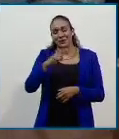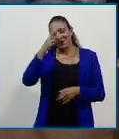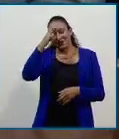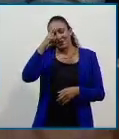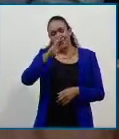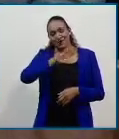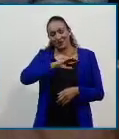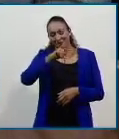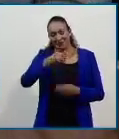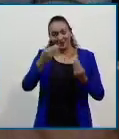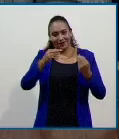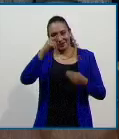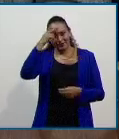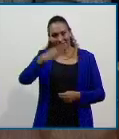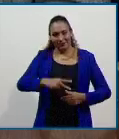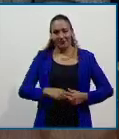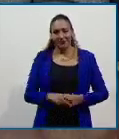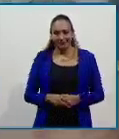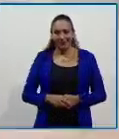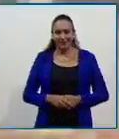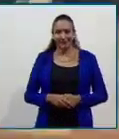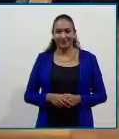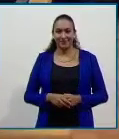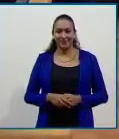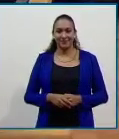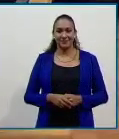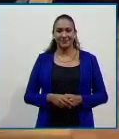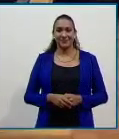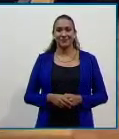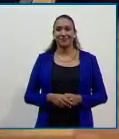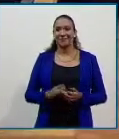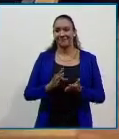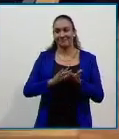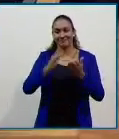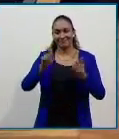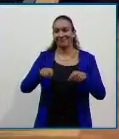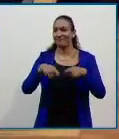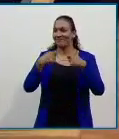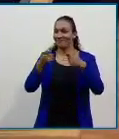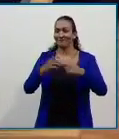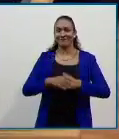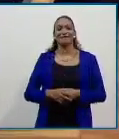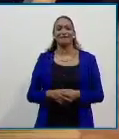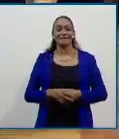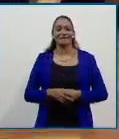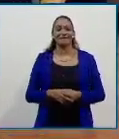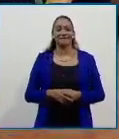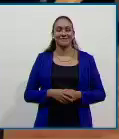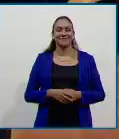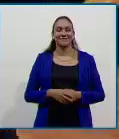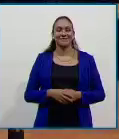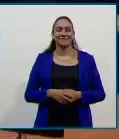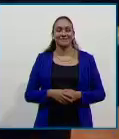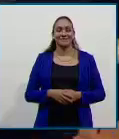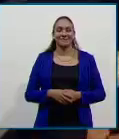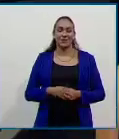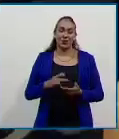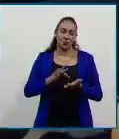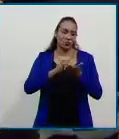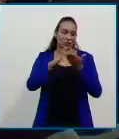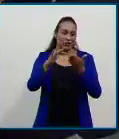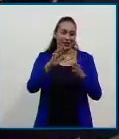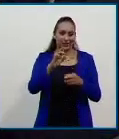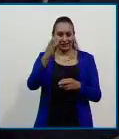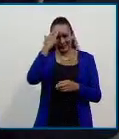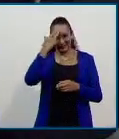en nuestra relación y en nuestro país y en Latinoamérica. Muchas gracias. Gracias, mi querido Germán. Se te agradece mucho.